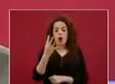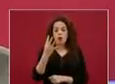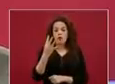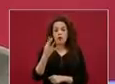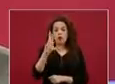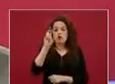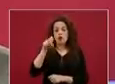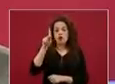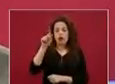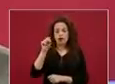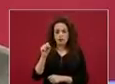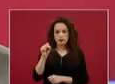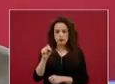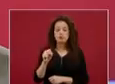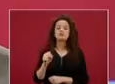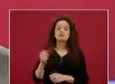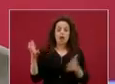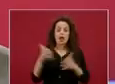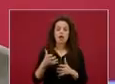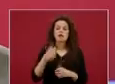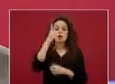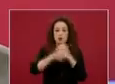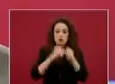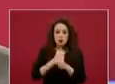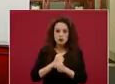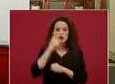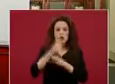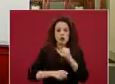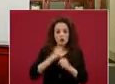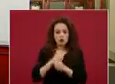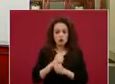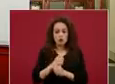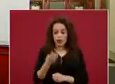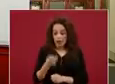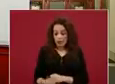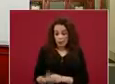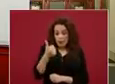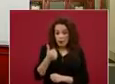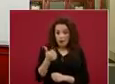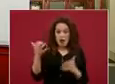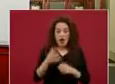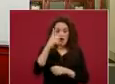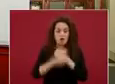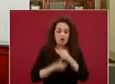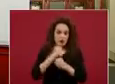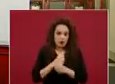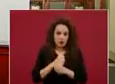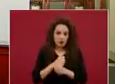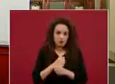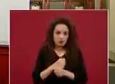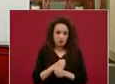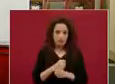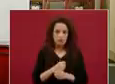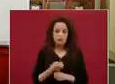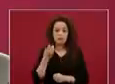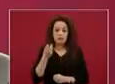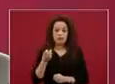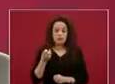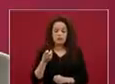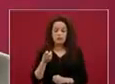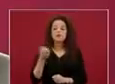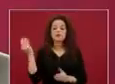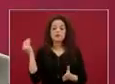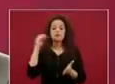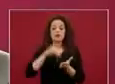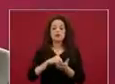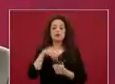ahora se hace anualmente. Esta es la primera vez que se hace anualmente. Y justo aquí hemos incorporado un esquema